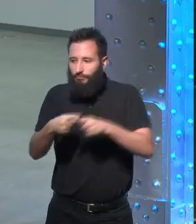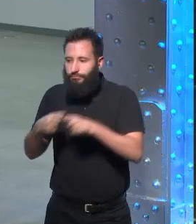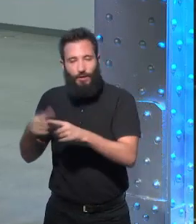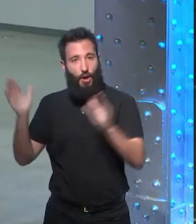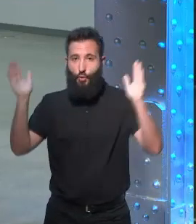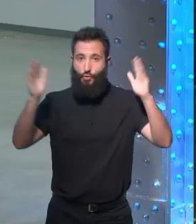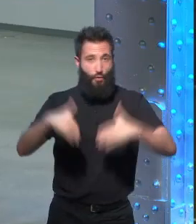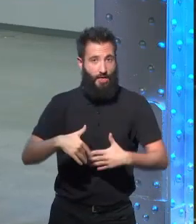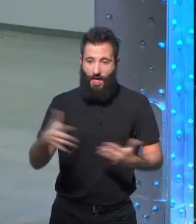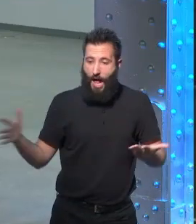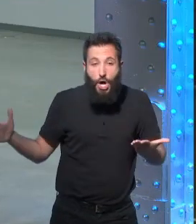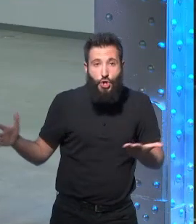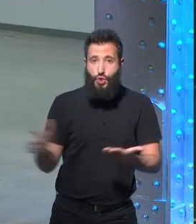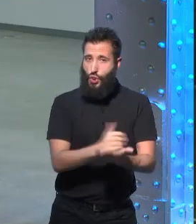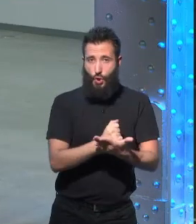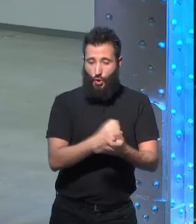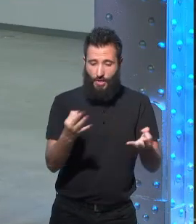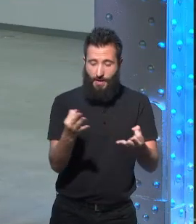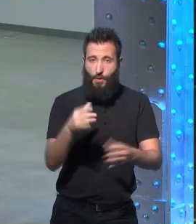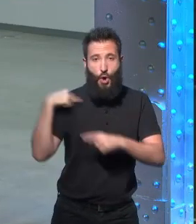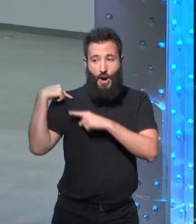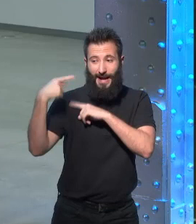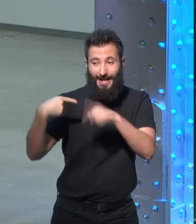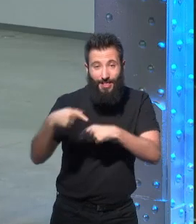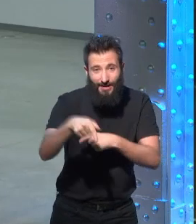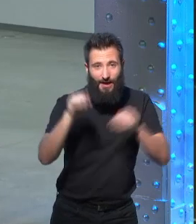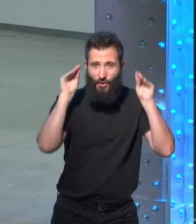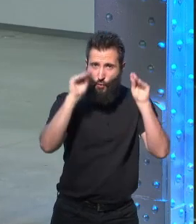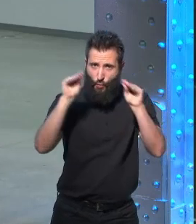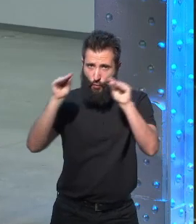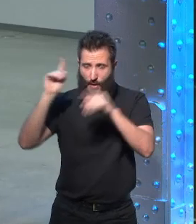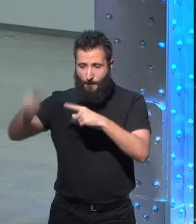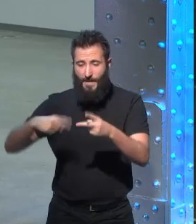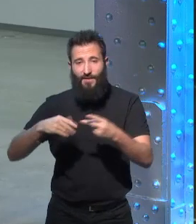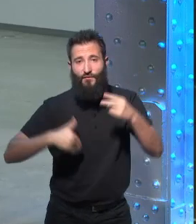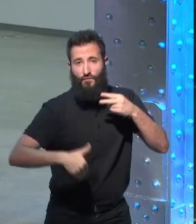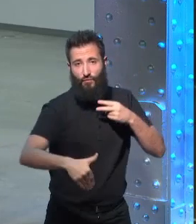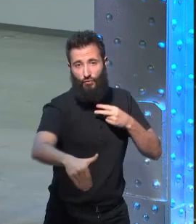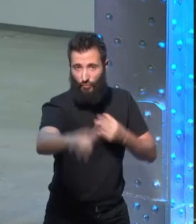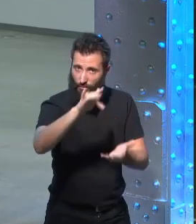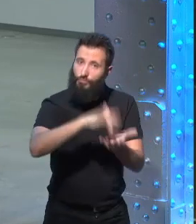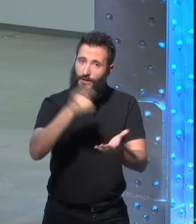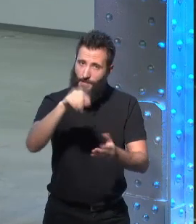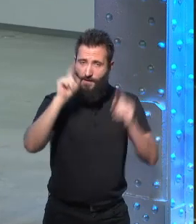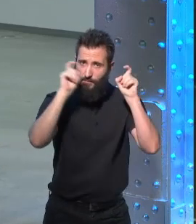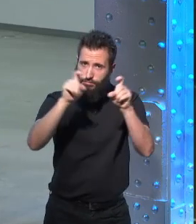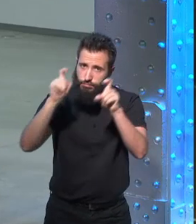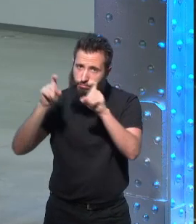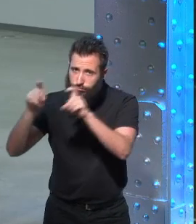Pues en todo esto hay que formar a esa generación y a las generaciones que vienen por detrás, ¿no?